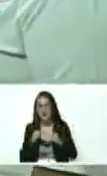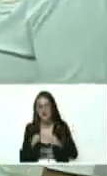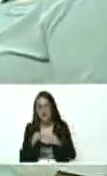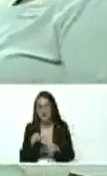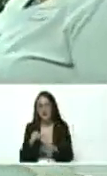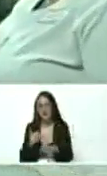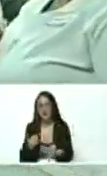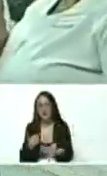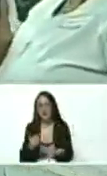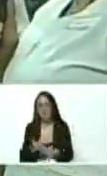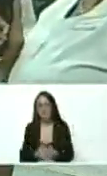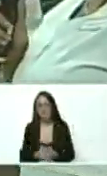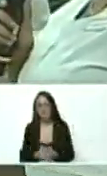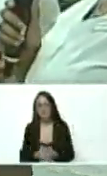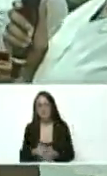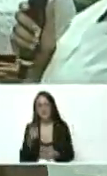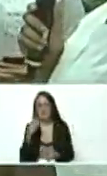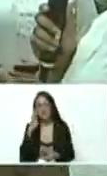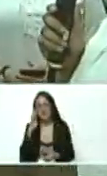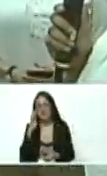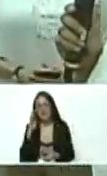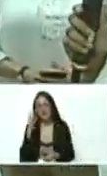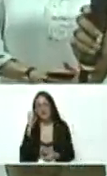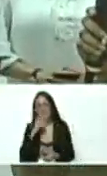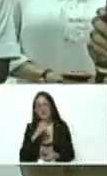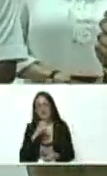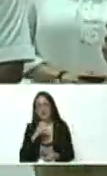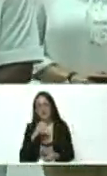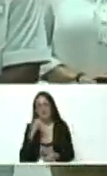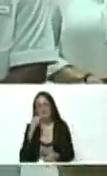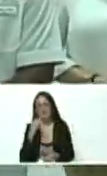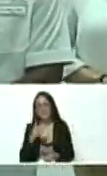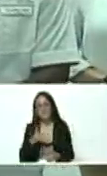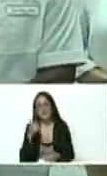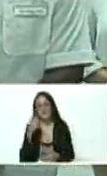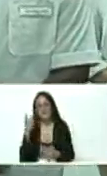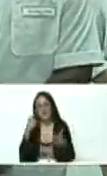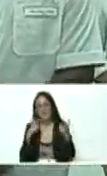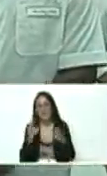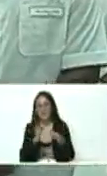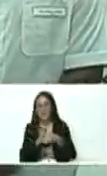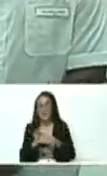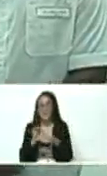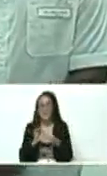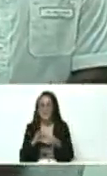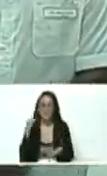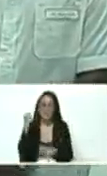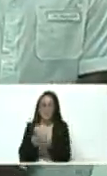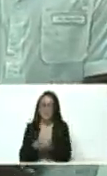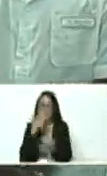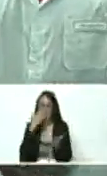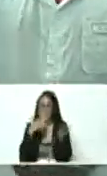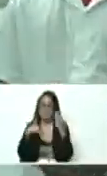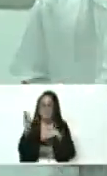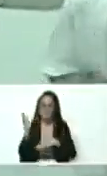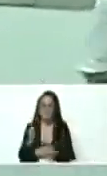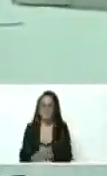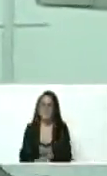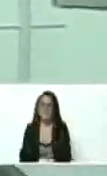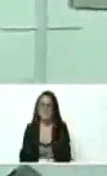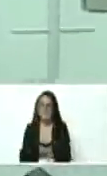Fidel y de Chávez, de Bolívar y Martí. Estamos unidos por los siglos de los siglos y para siempre. Amén.